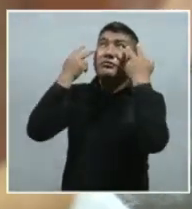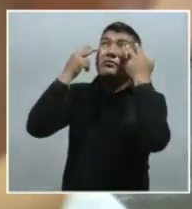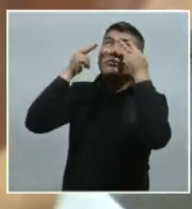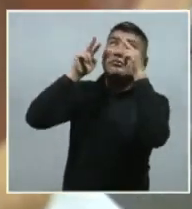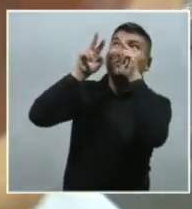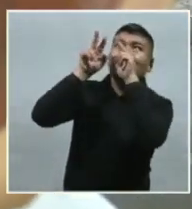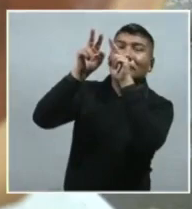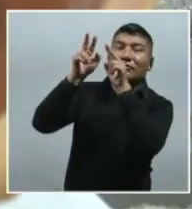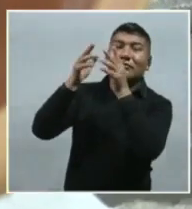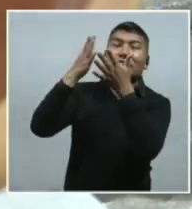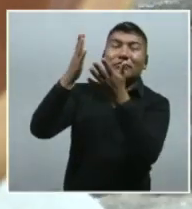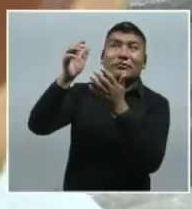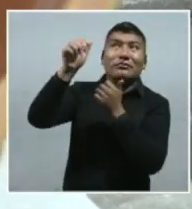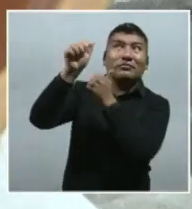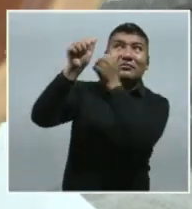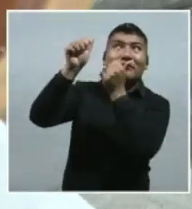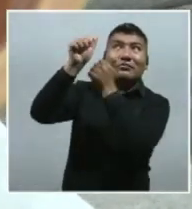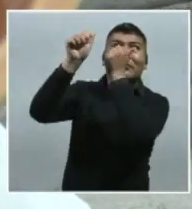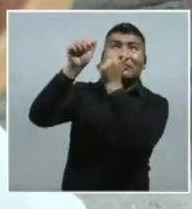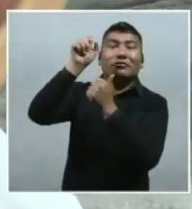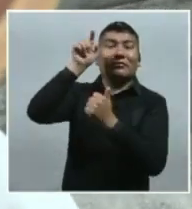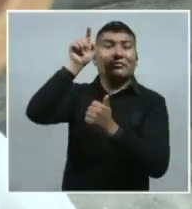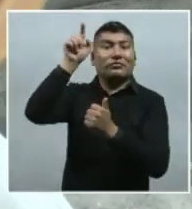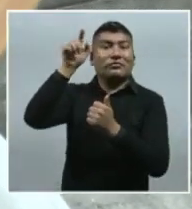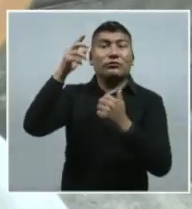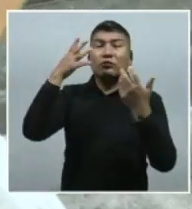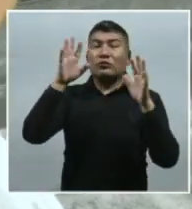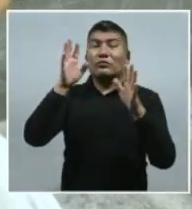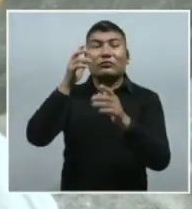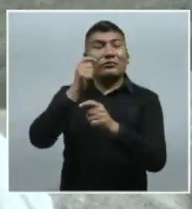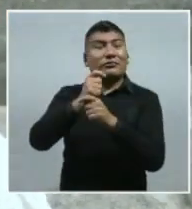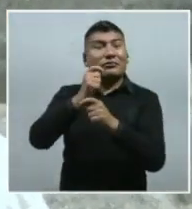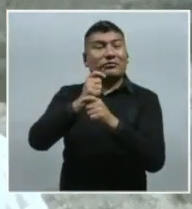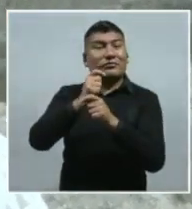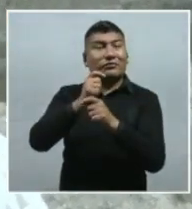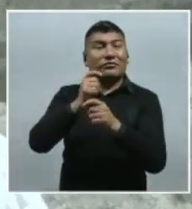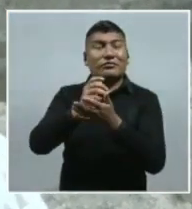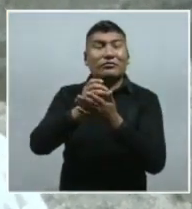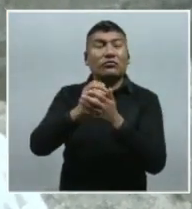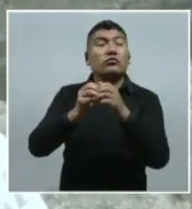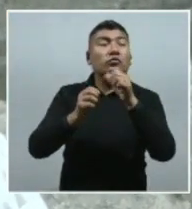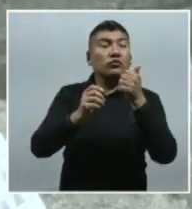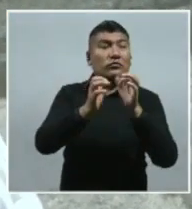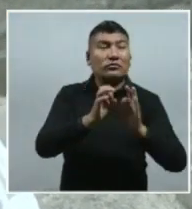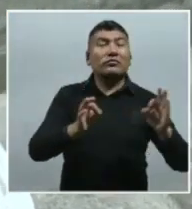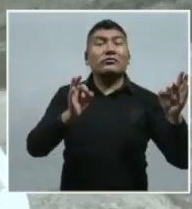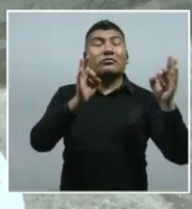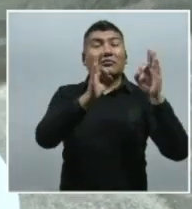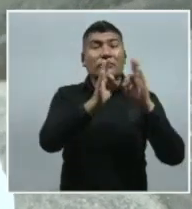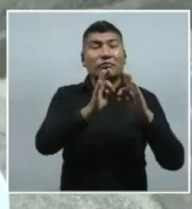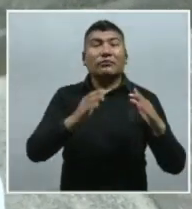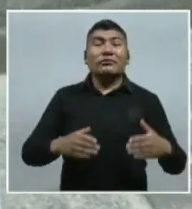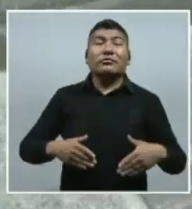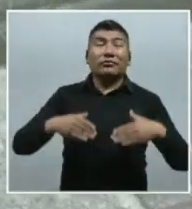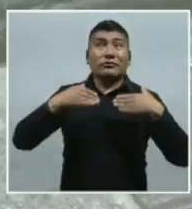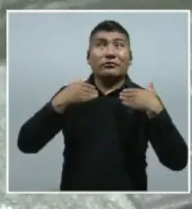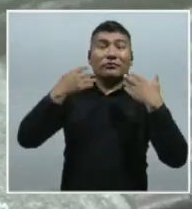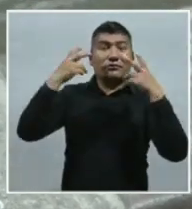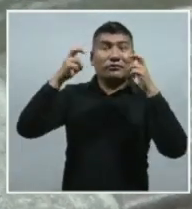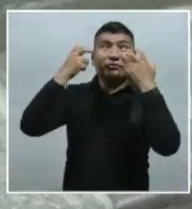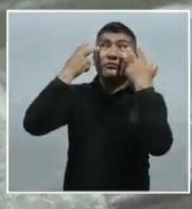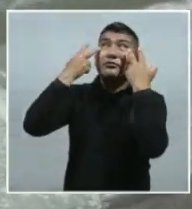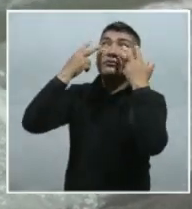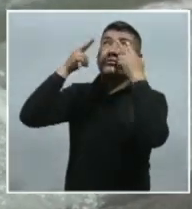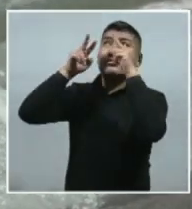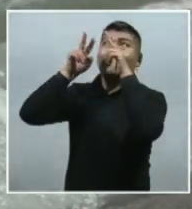hay que seguirle no hay una tarea más importante en la vida de escuchar a